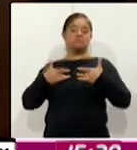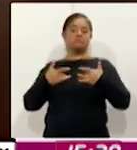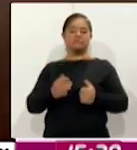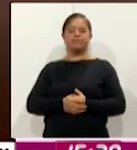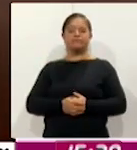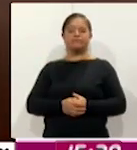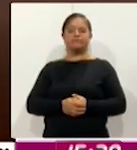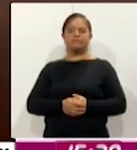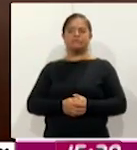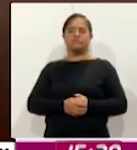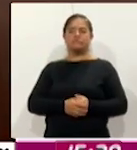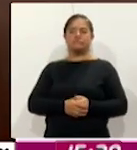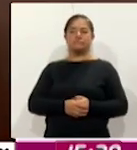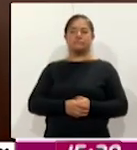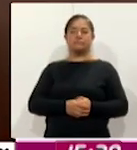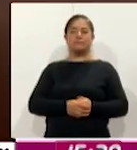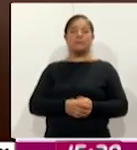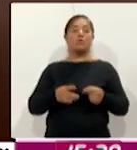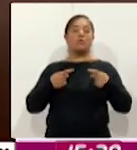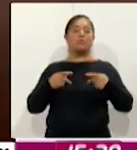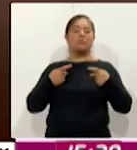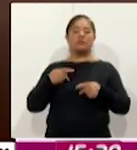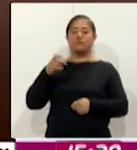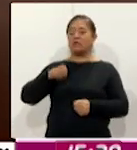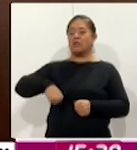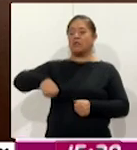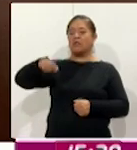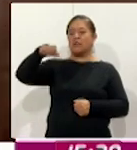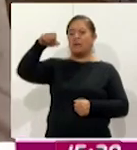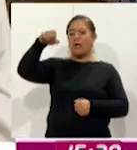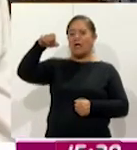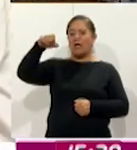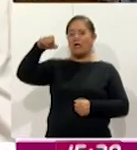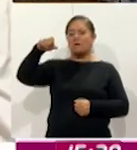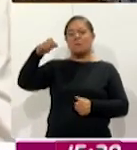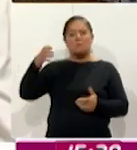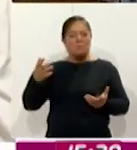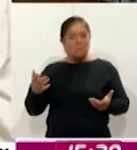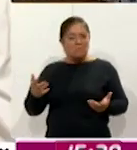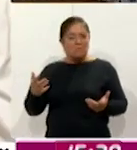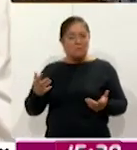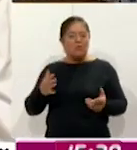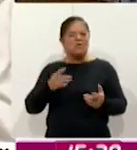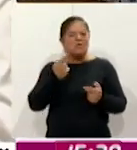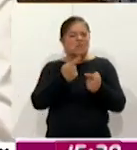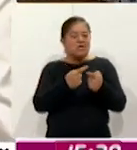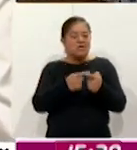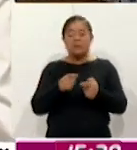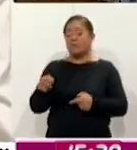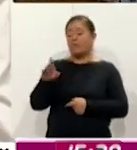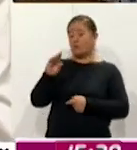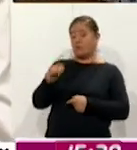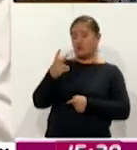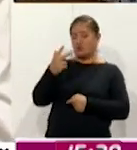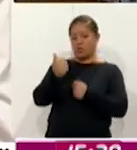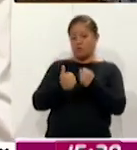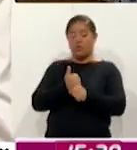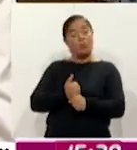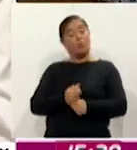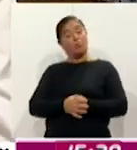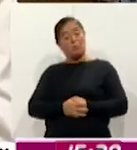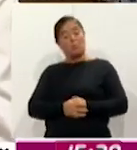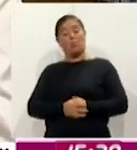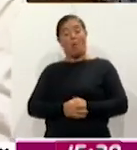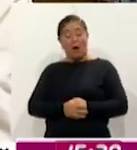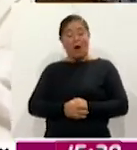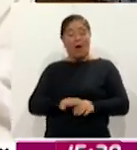más grande ha terminado? De 98 años. De 98. Y lo comento, lo pregunto, porque bueno, pues ese es de alguna manera,